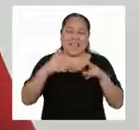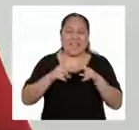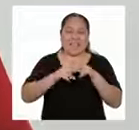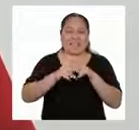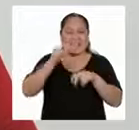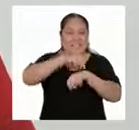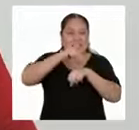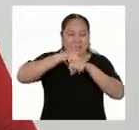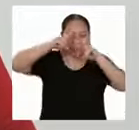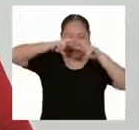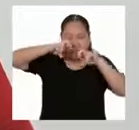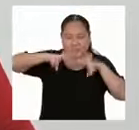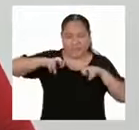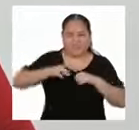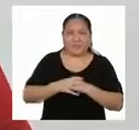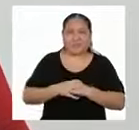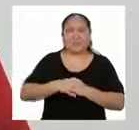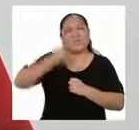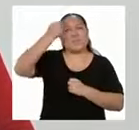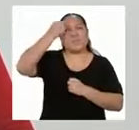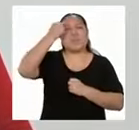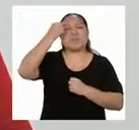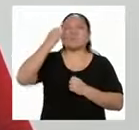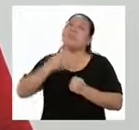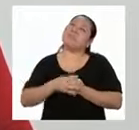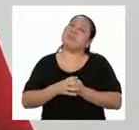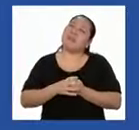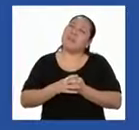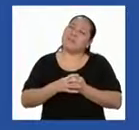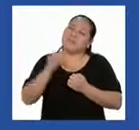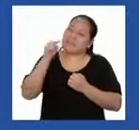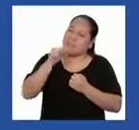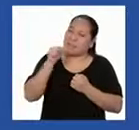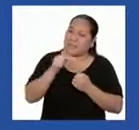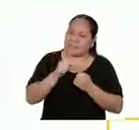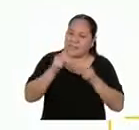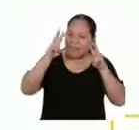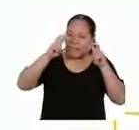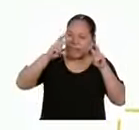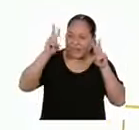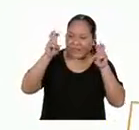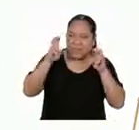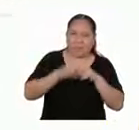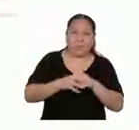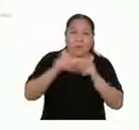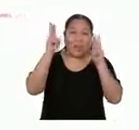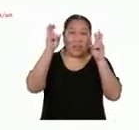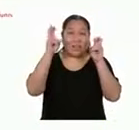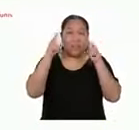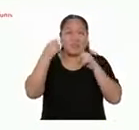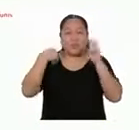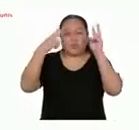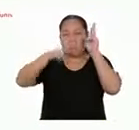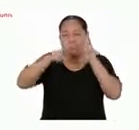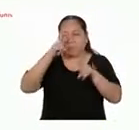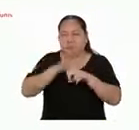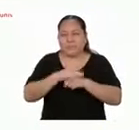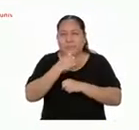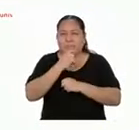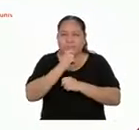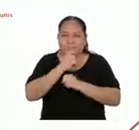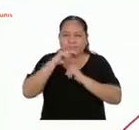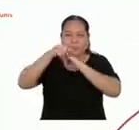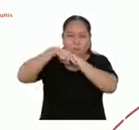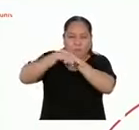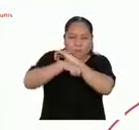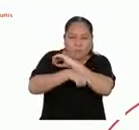analizar. ¿De qué crees que tratará el texto que hemos seleccionado? Por el título del texto, puedo entender que